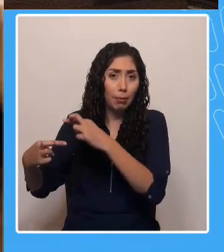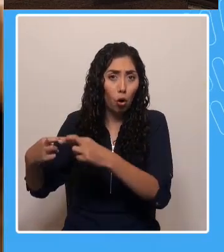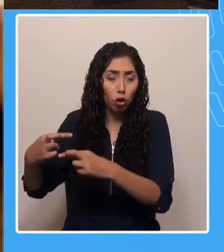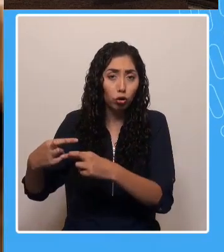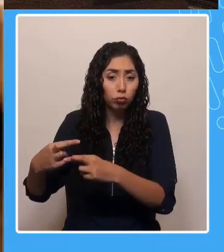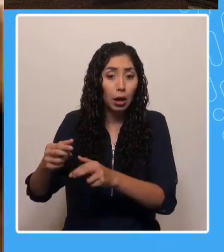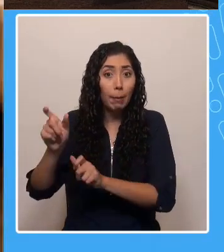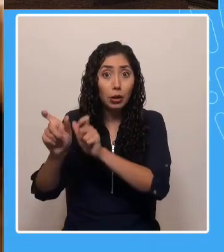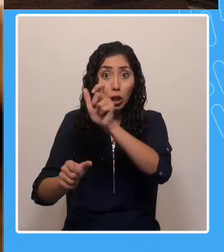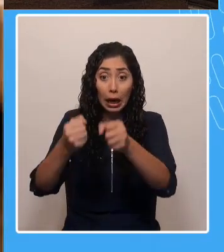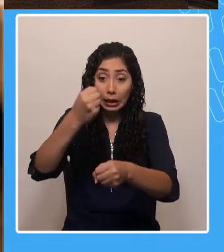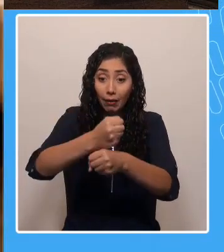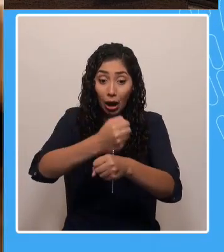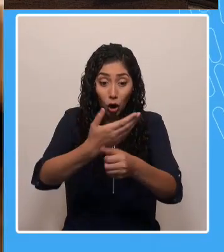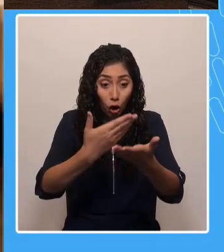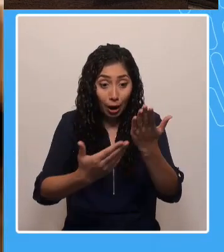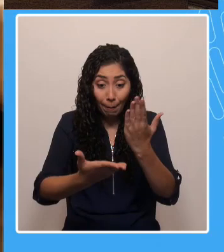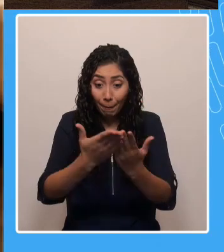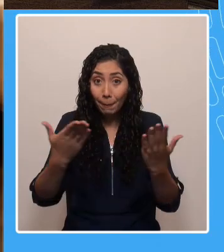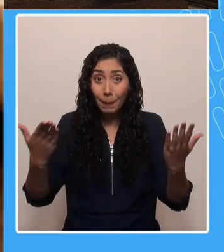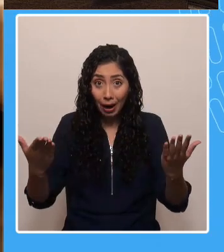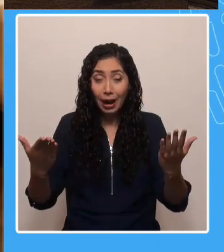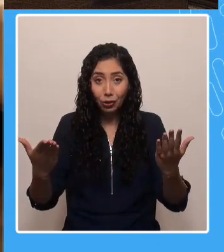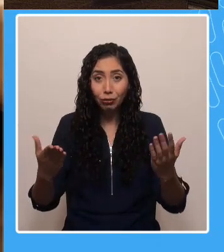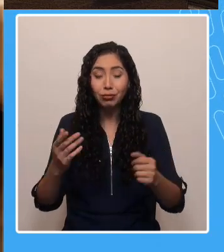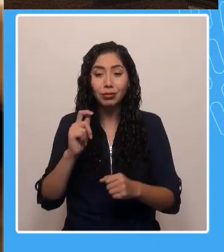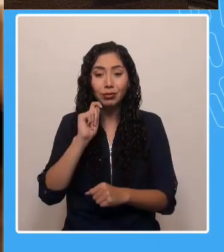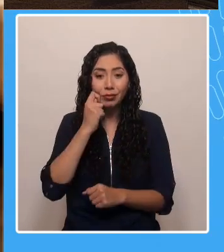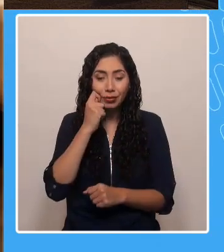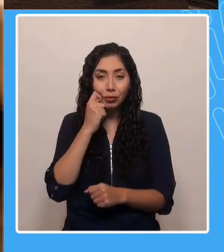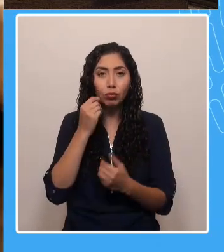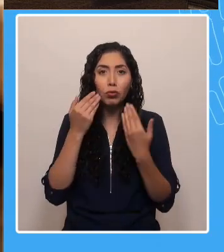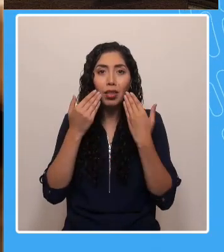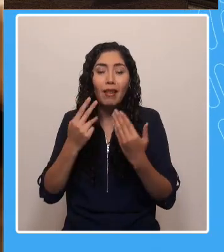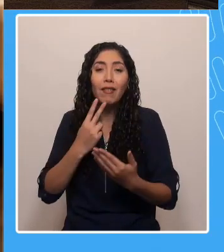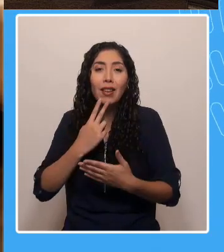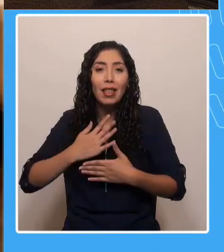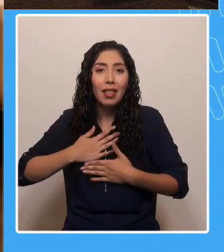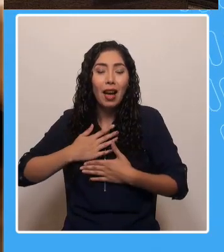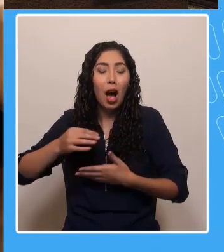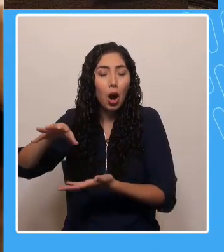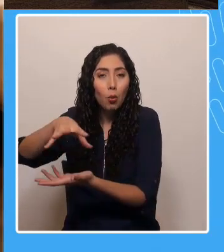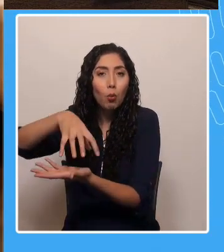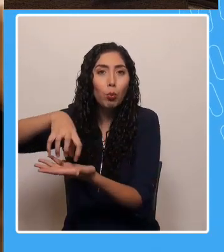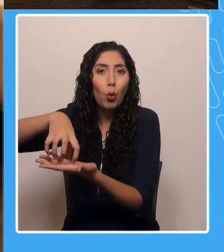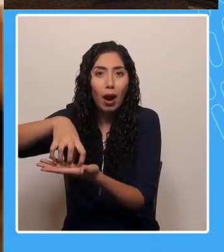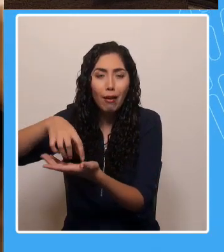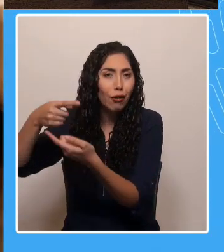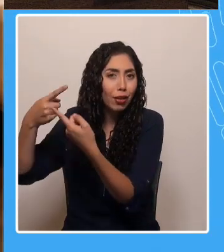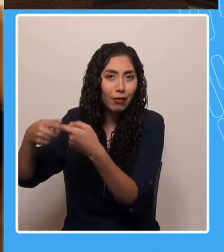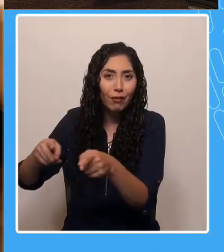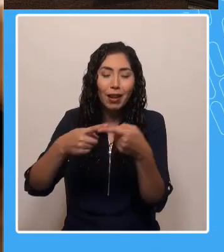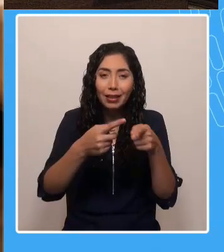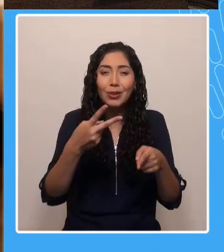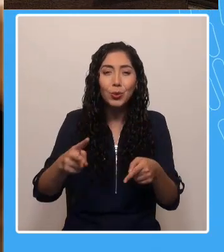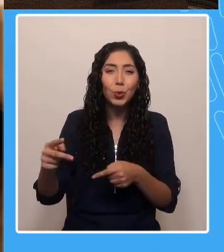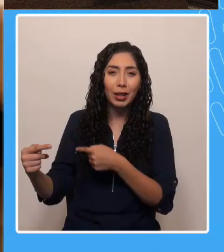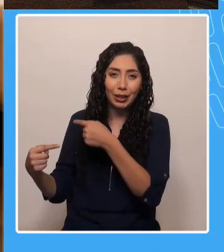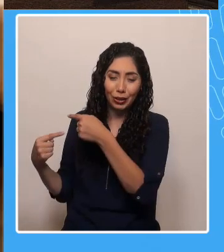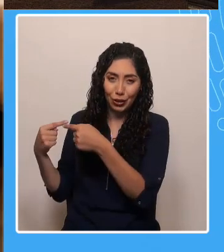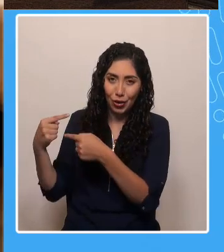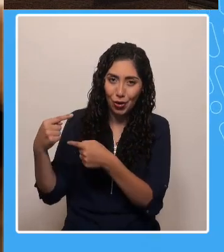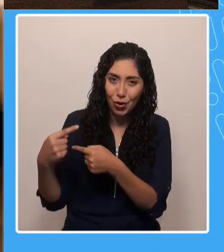rol esencial en la producción y reproducción de los medios de vida de los pueblos a través de toda la historia y es elemento de